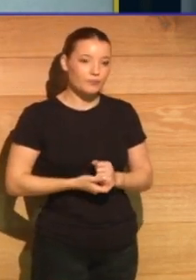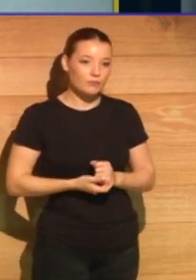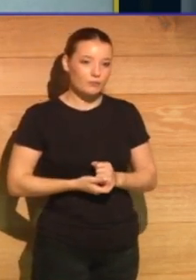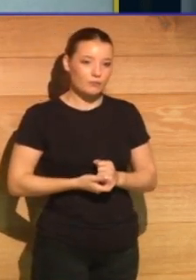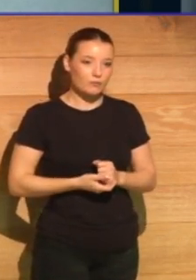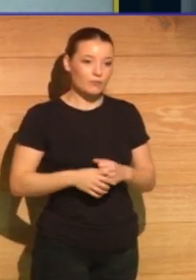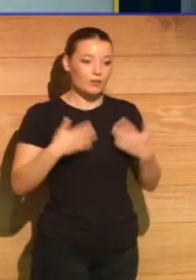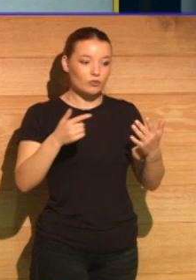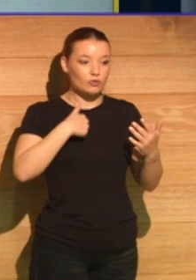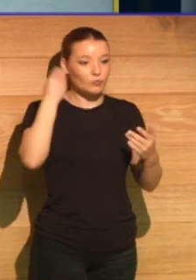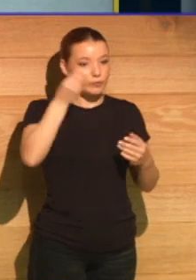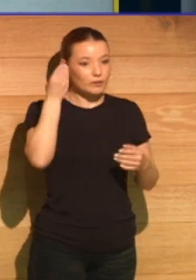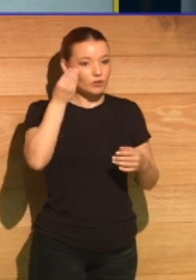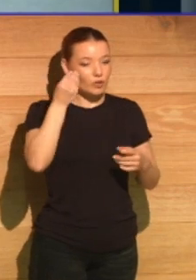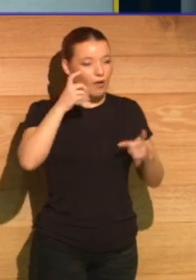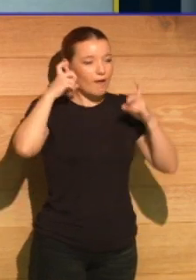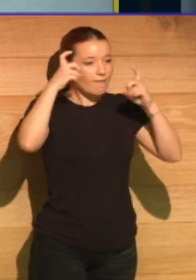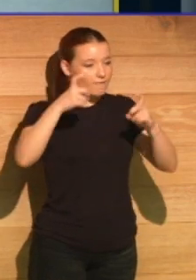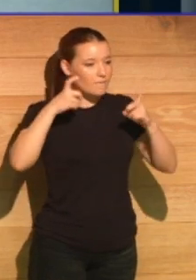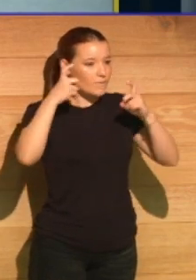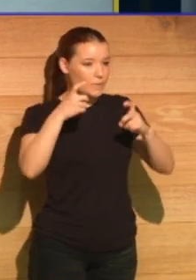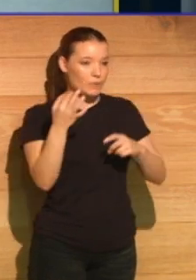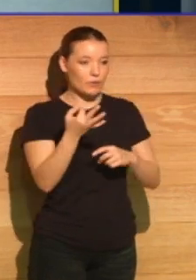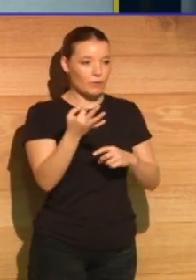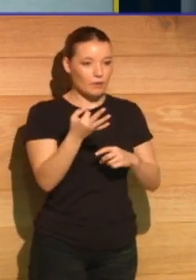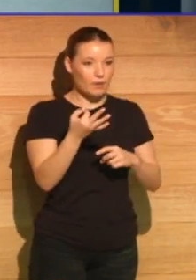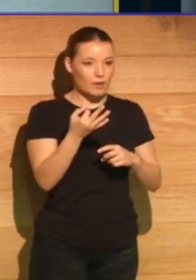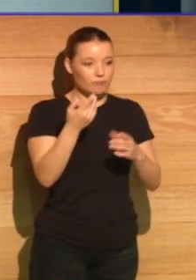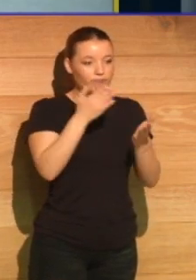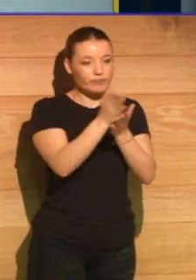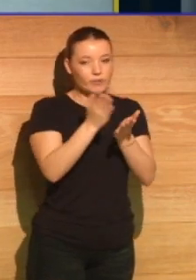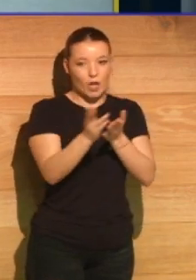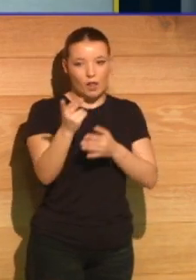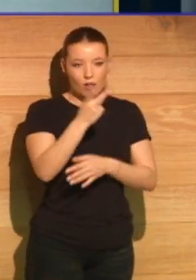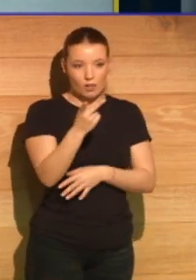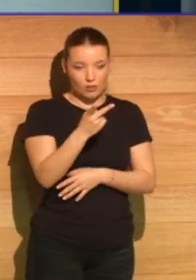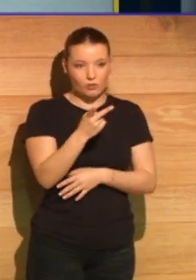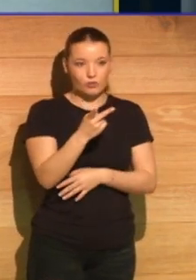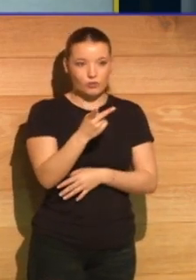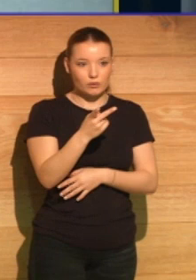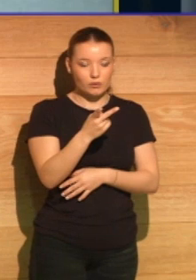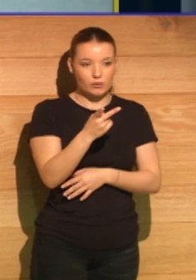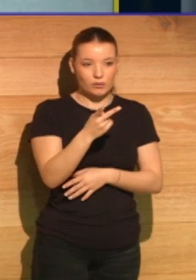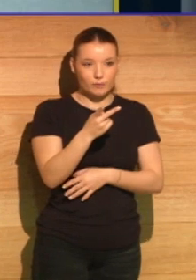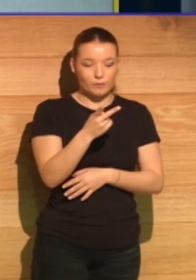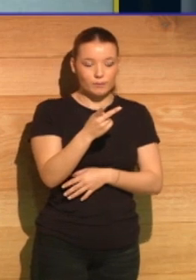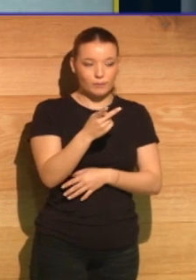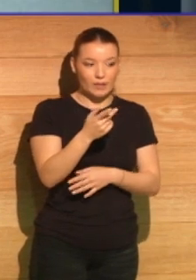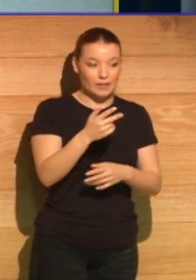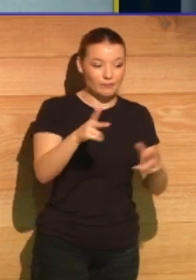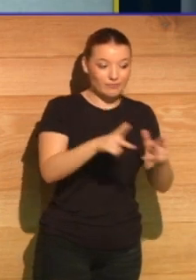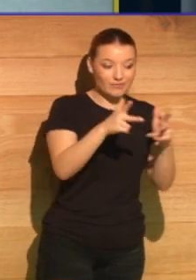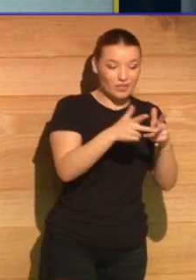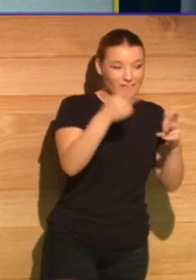Entonces yo creo que el esfuerzo lo tenemos que hacer en los dos sentidos, en completar el saber de la sociedad